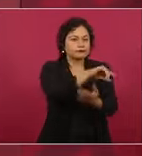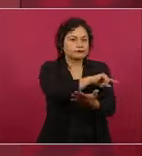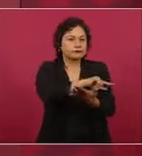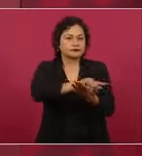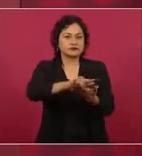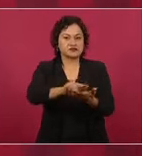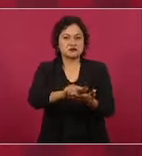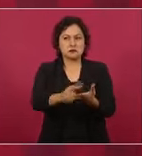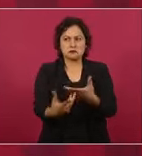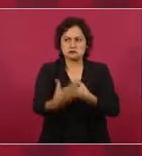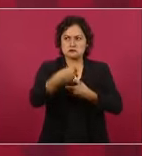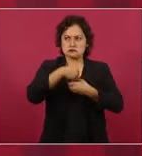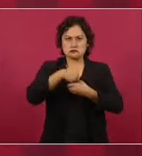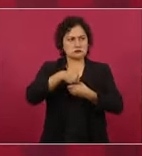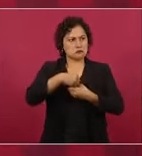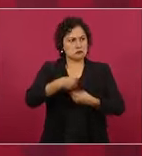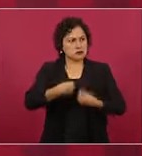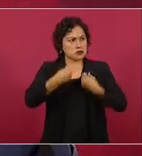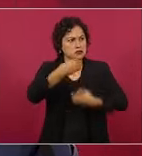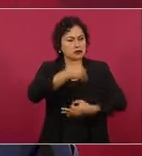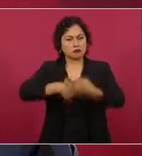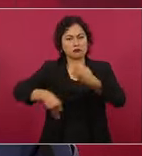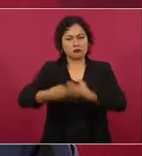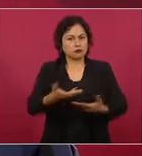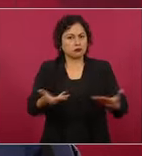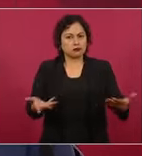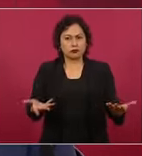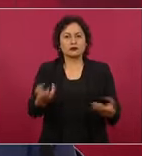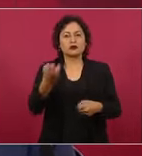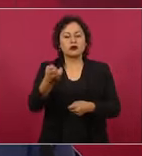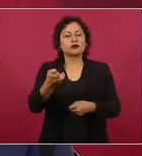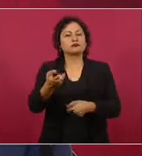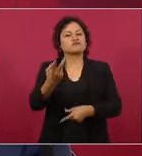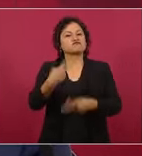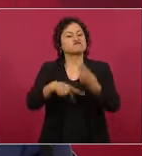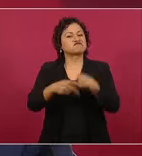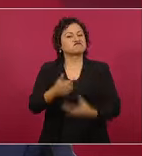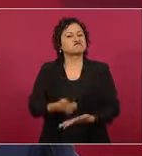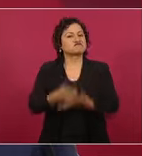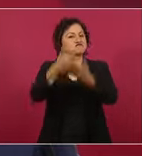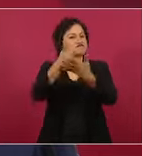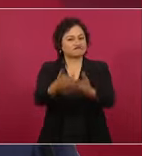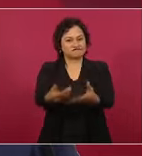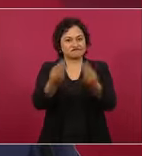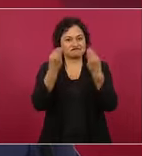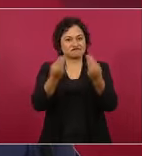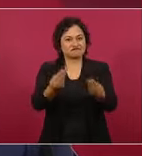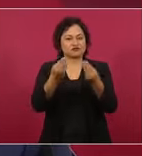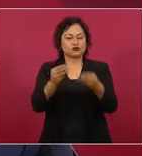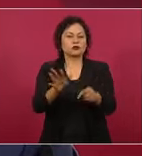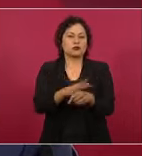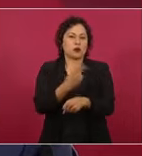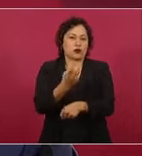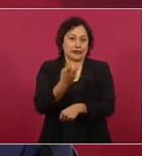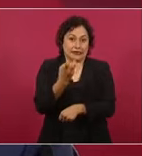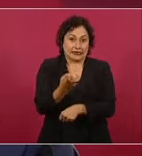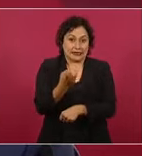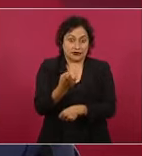nos va a ayudar mucho, porque de esa manera pues no va a ser el dinero